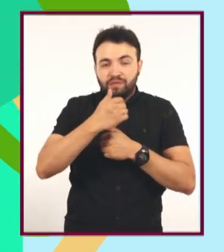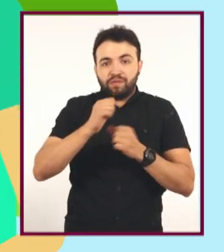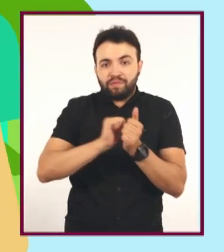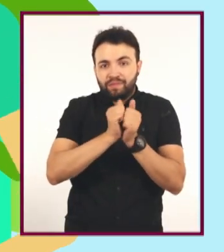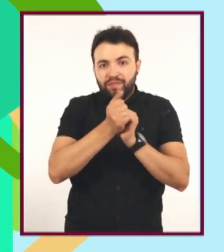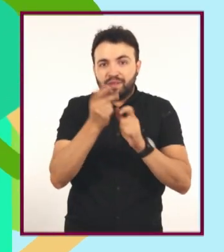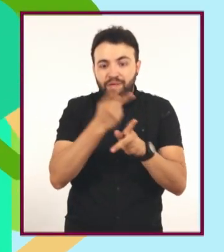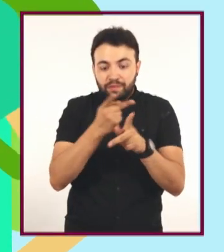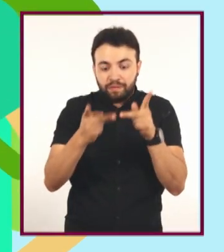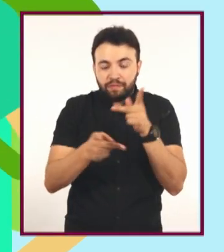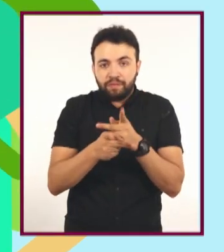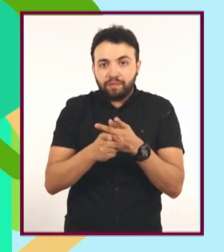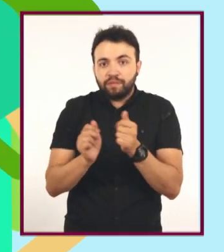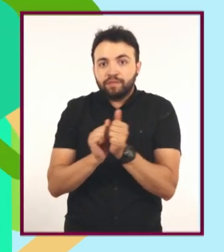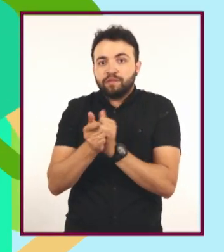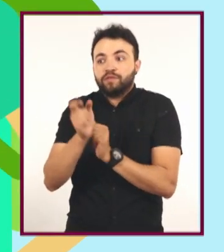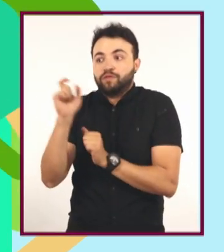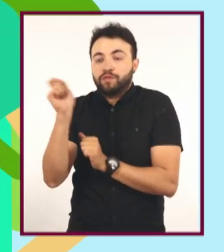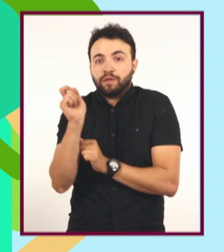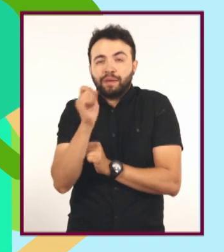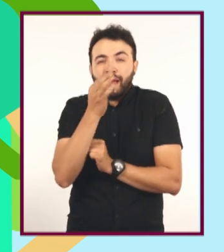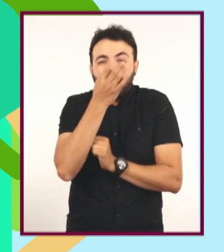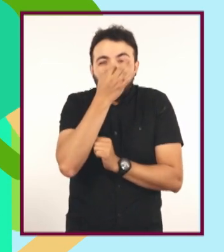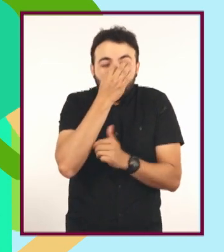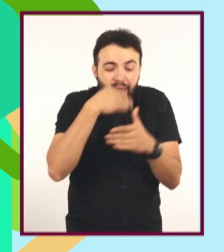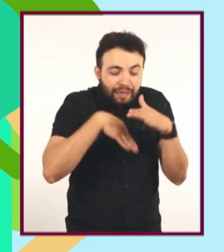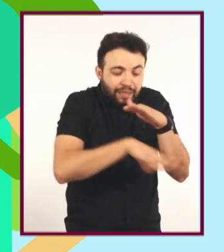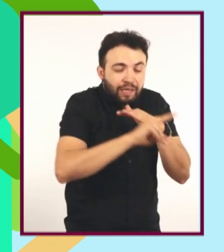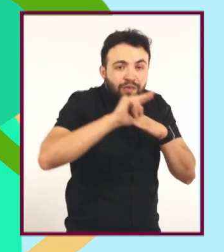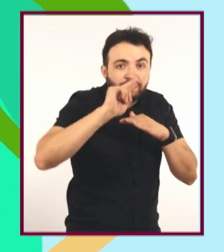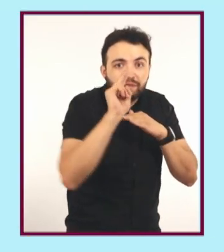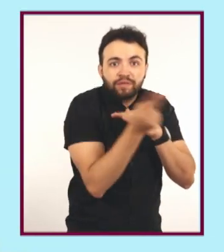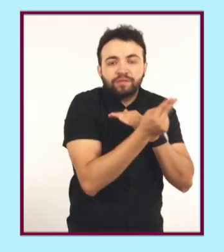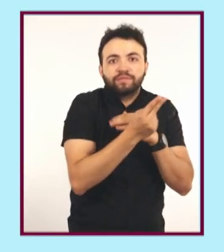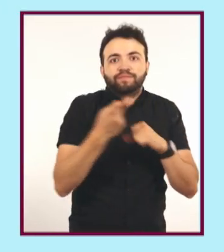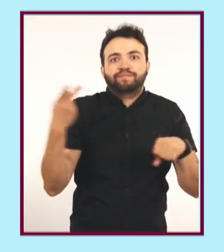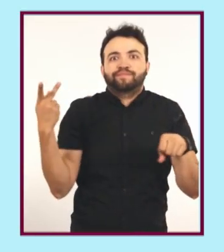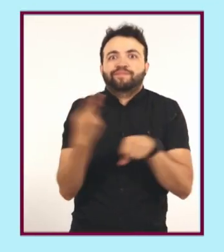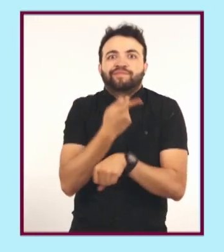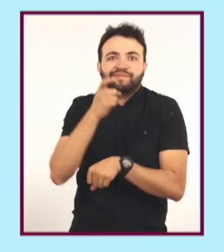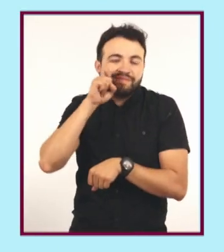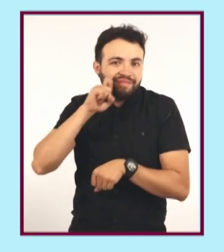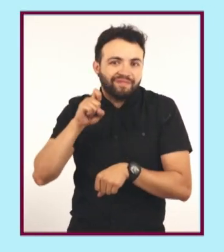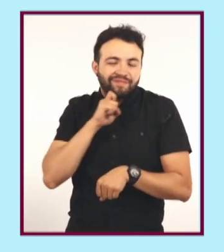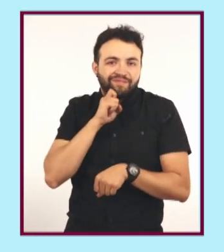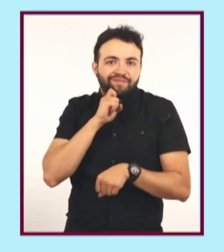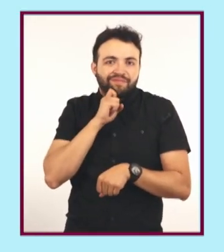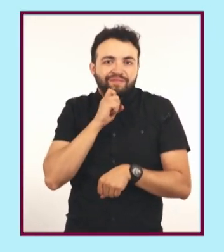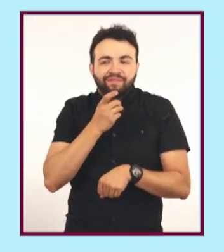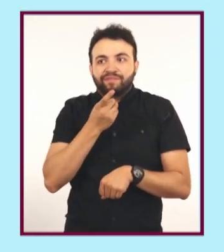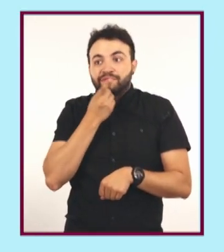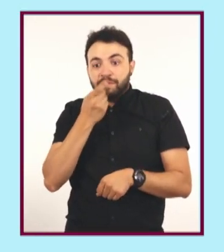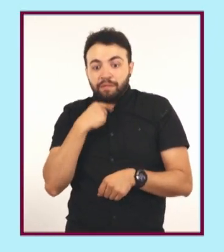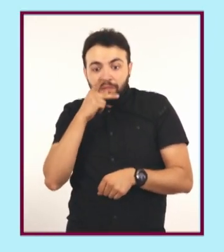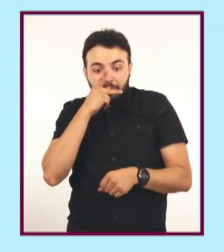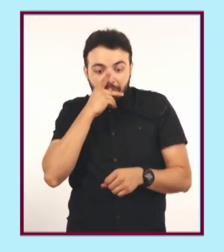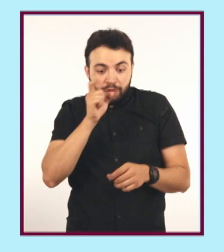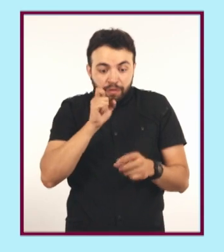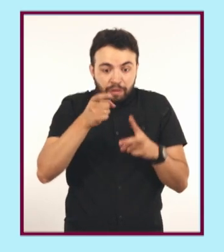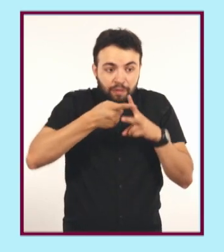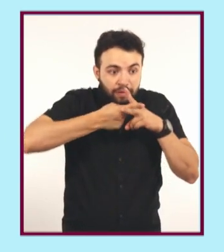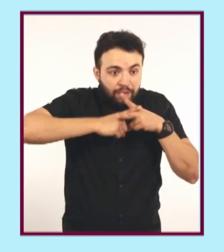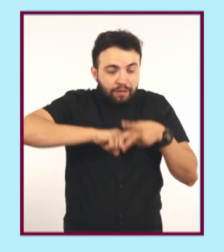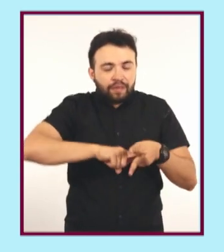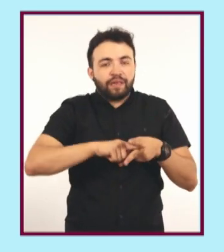el bachillerato, y apenas empezaban a estudiar la universidad cuando pasó. Mi papá dice que al principio no sabía qué sentir. Por una parte estaba